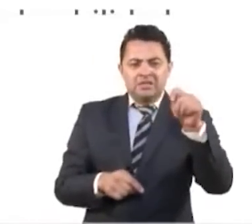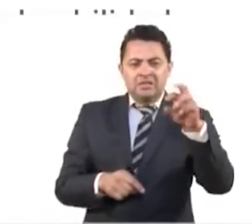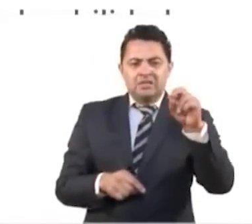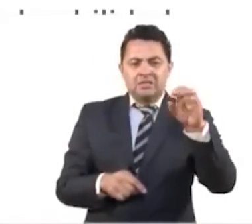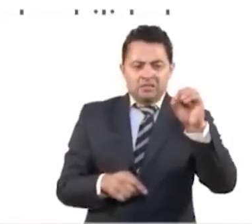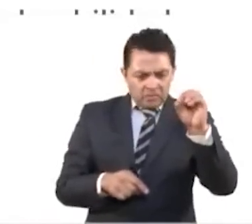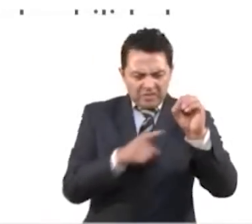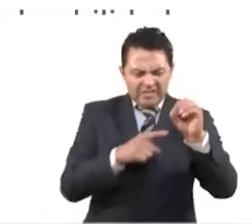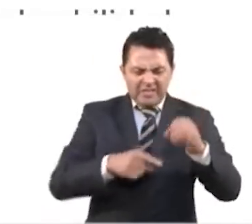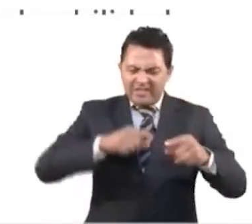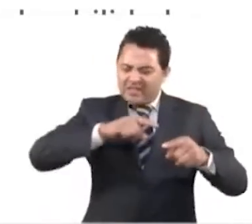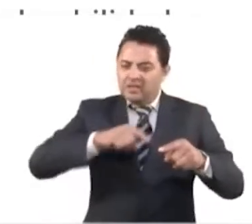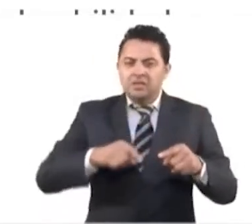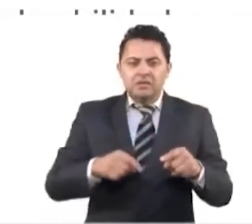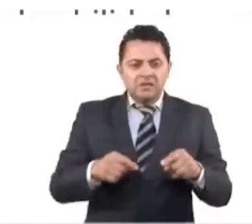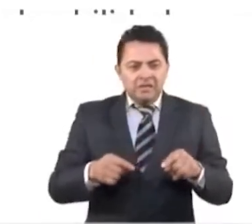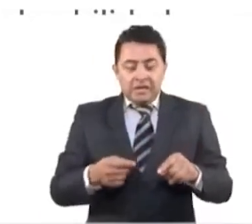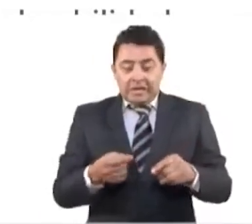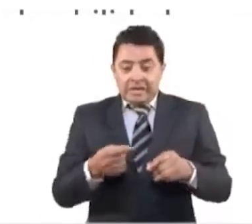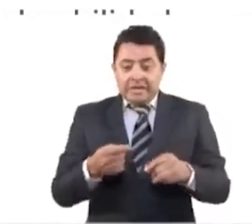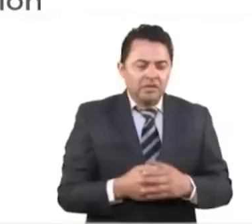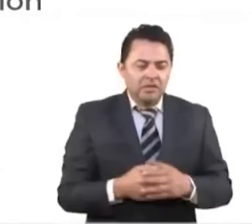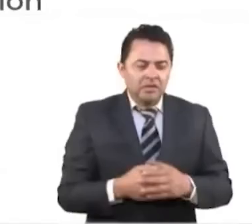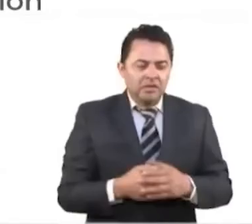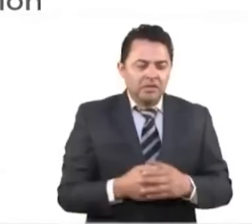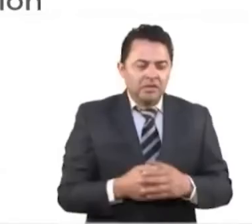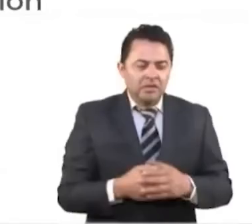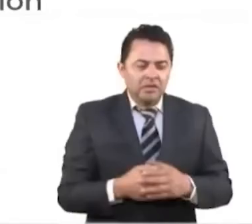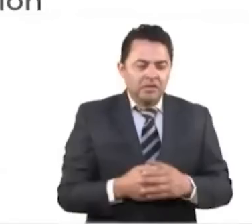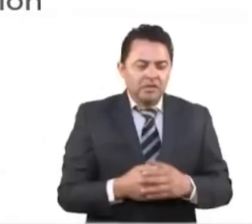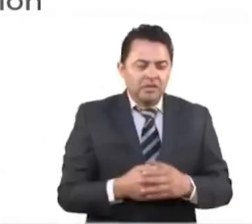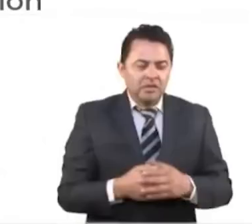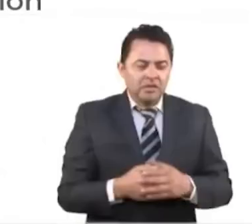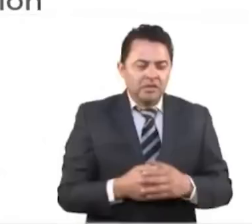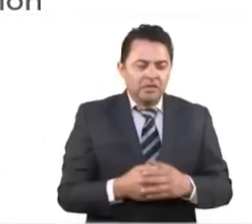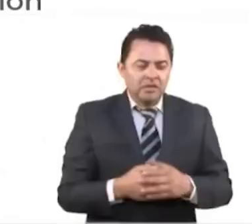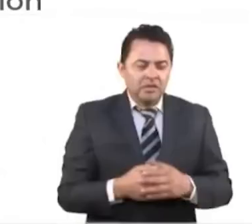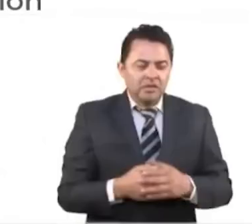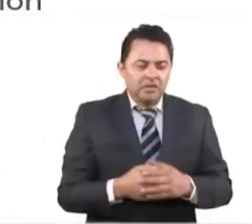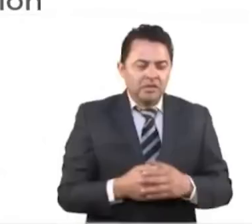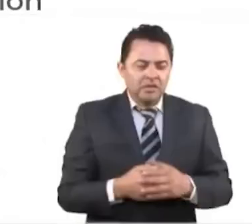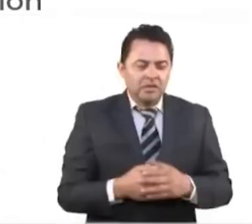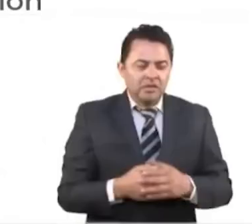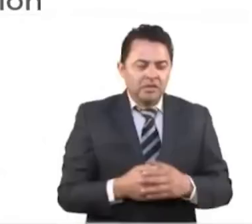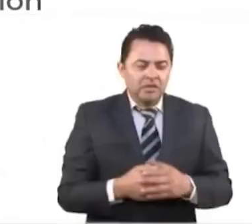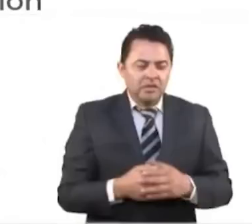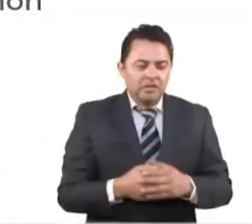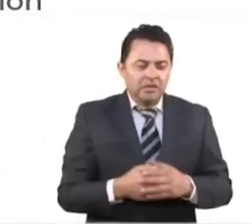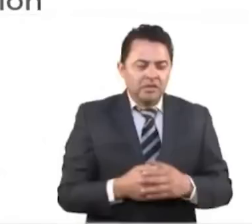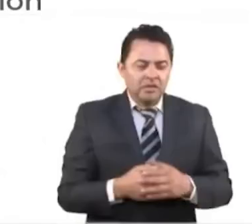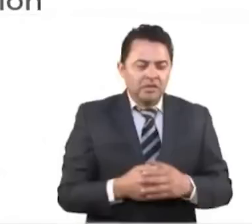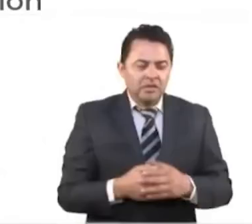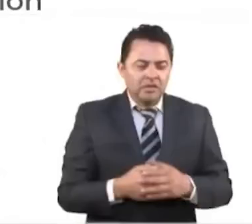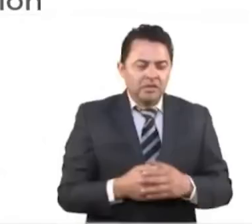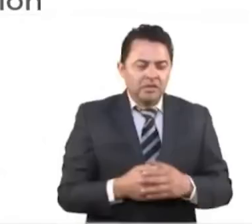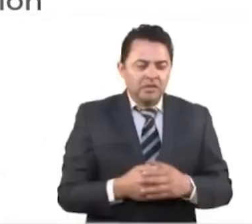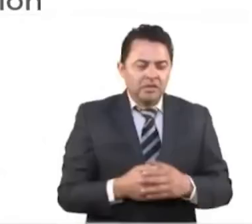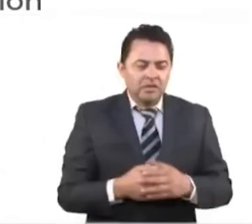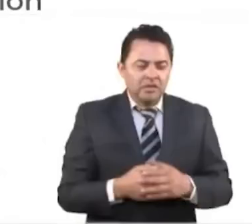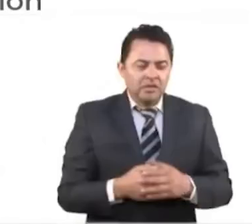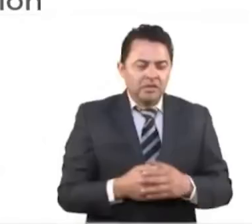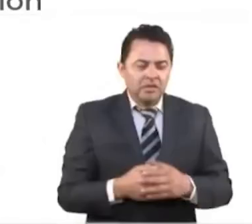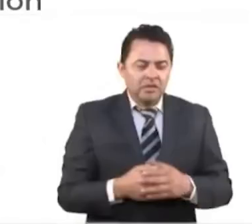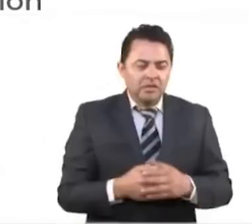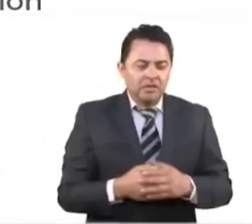metros cúbicos de balasto con mayor dureza y resistencia, además indicó que los trenes también fueron atendidos llevando a cabo pruebas de marcha así